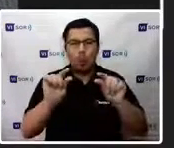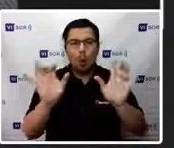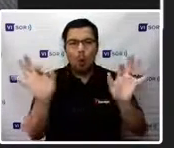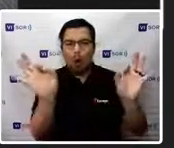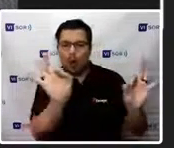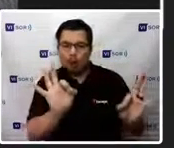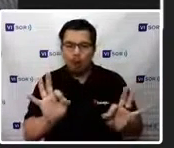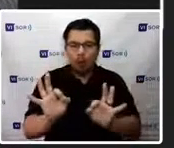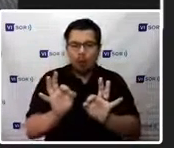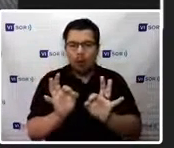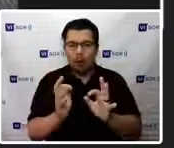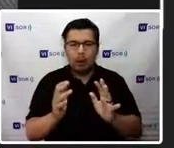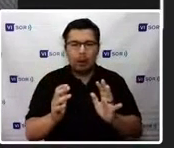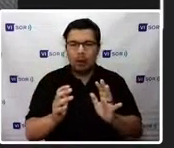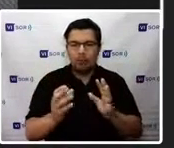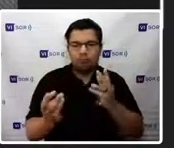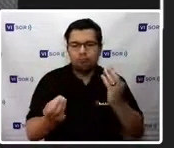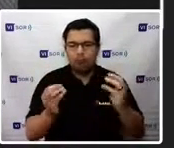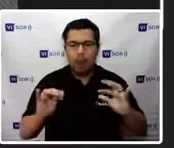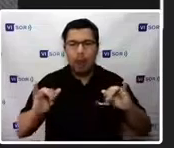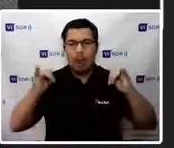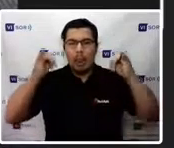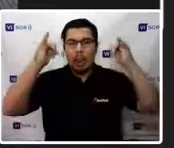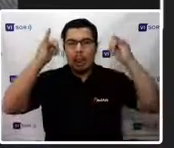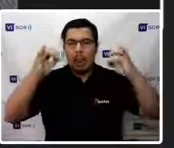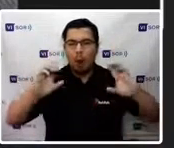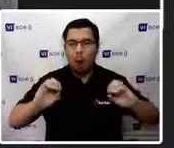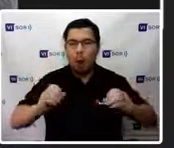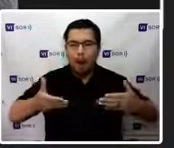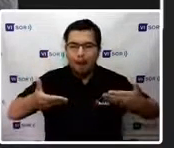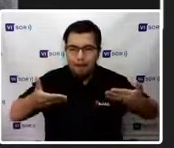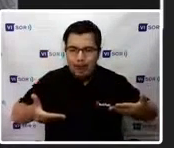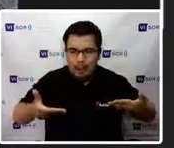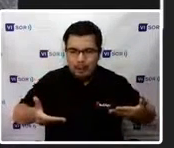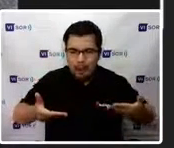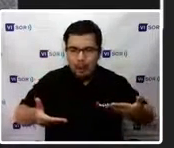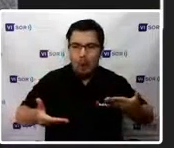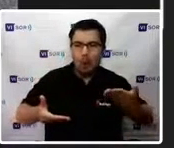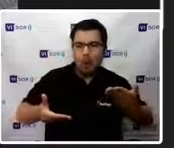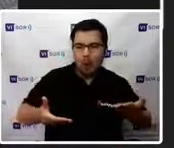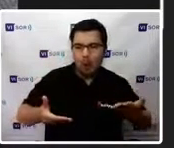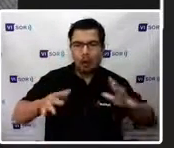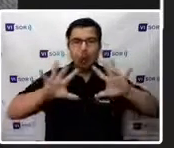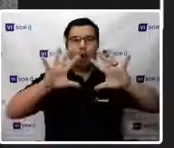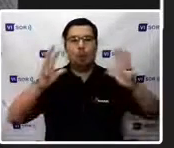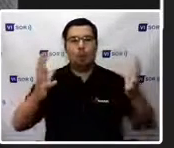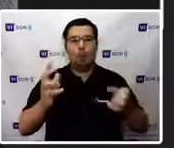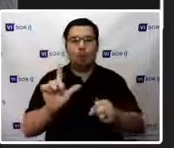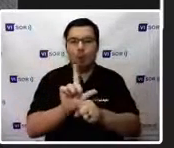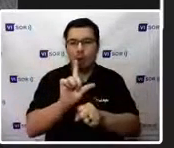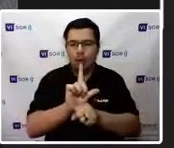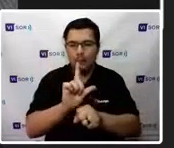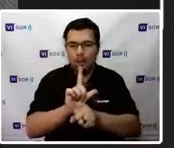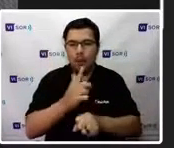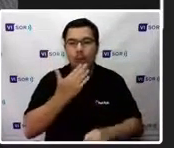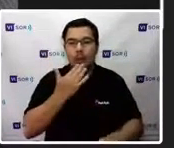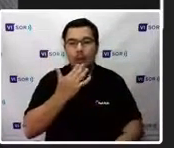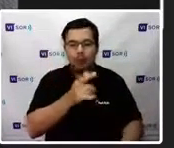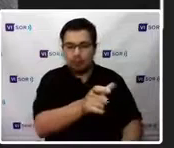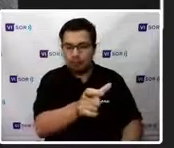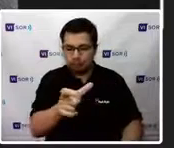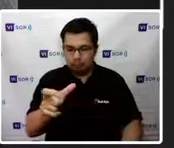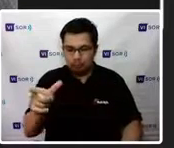tan pesado puede llegar a ser, ¿no es cierto?, esto en el mundo laboral, para que también los chicos puedan entender, ¿no es